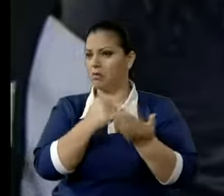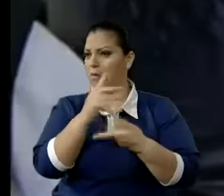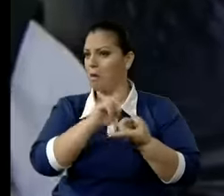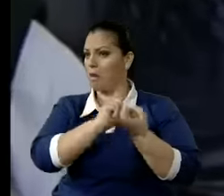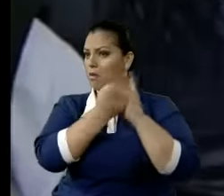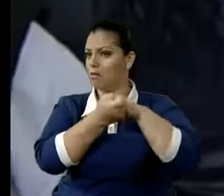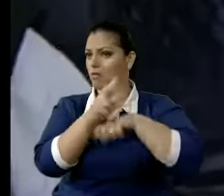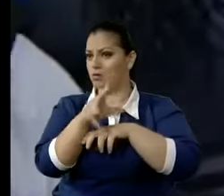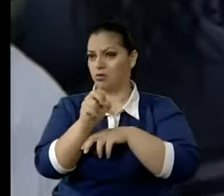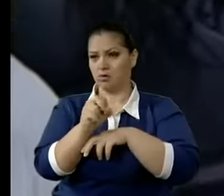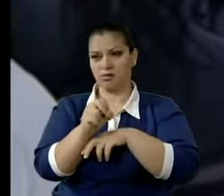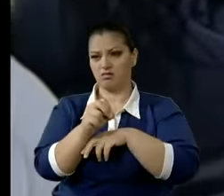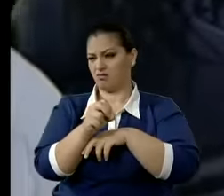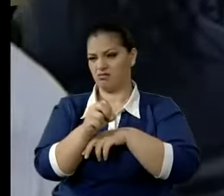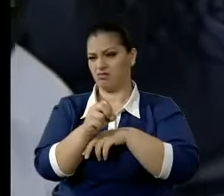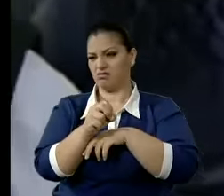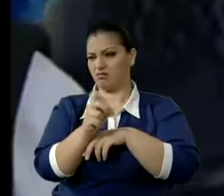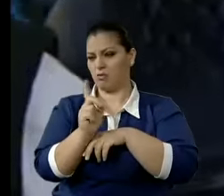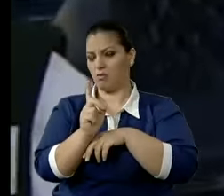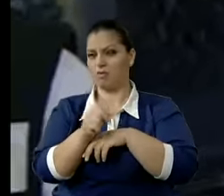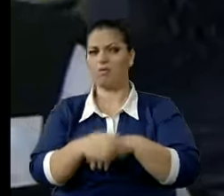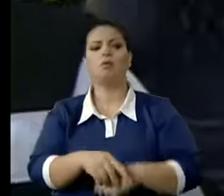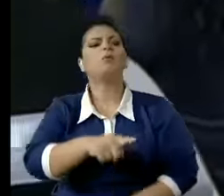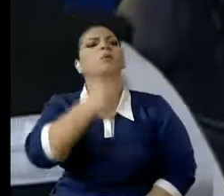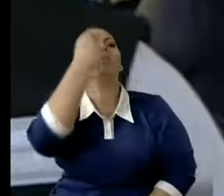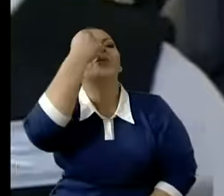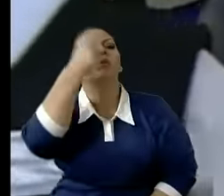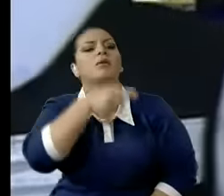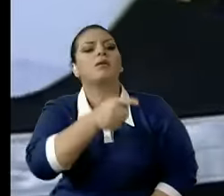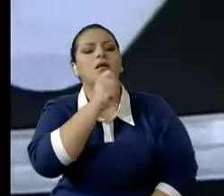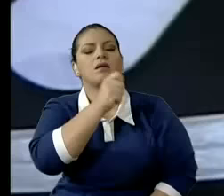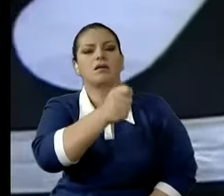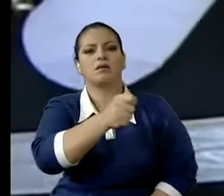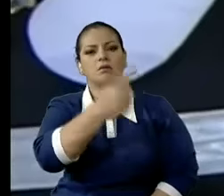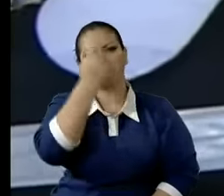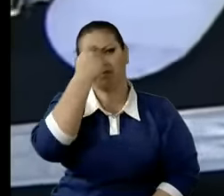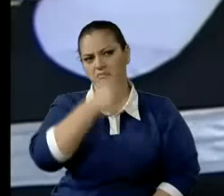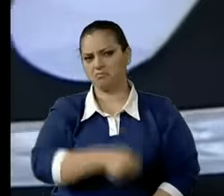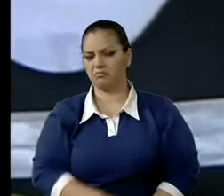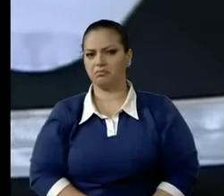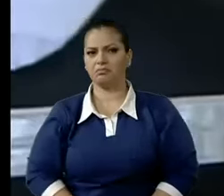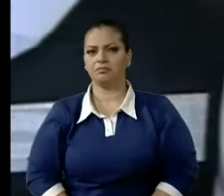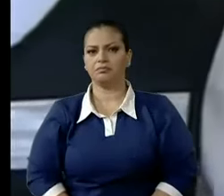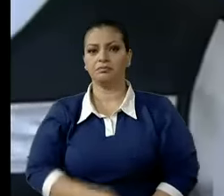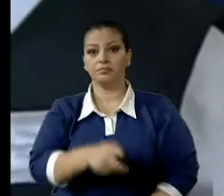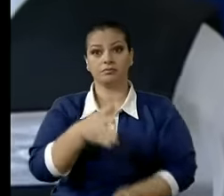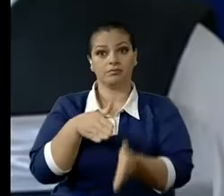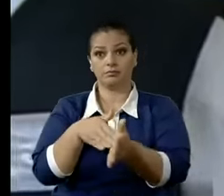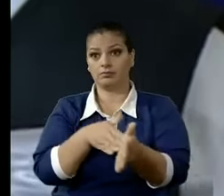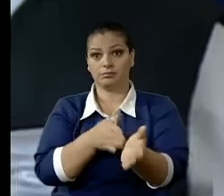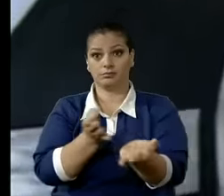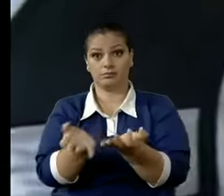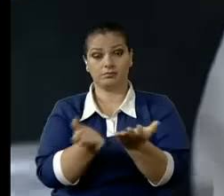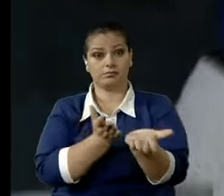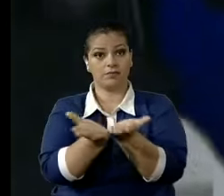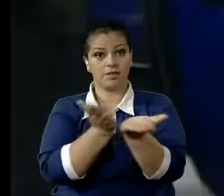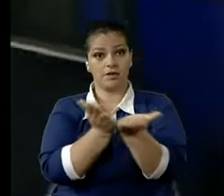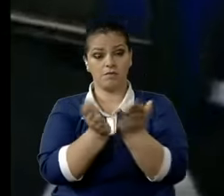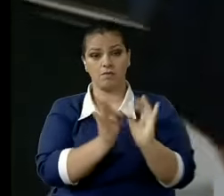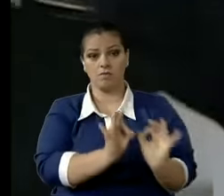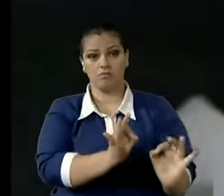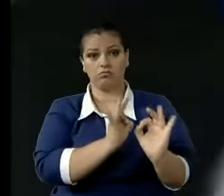opina del incremento en el costo del pasaje? ¿Se lo justifica o no se lo justifica? tomando en consideración